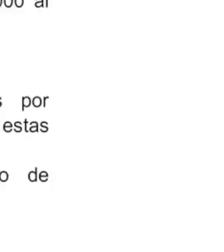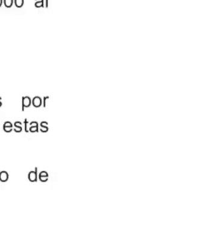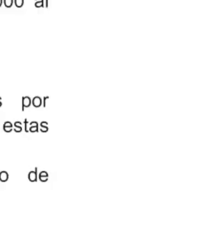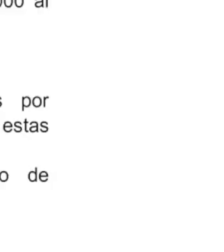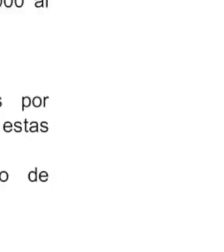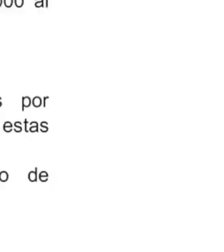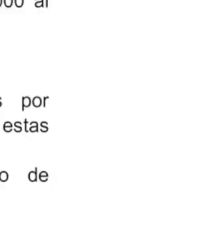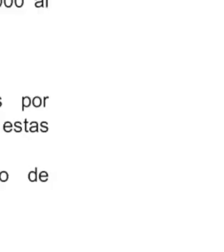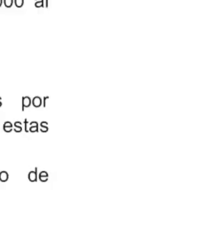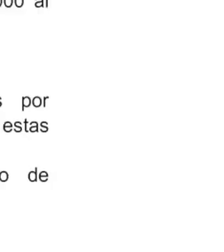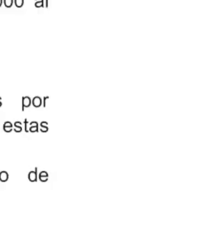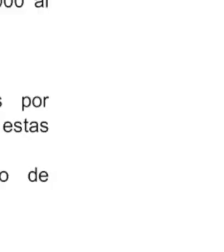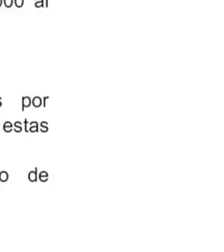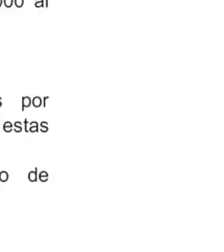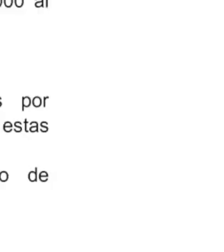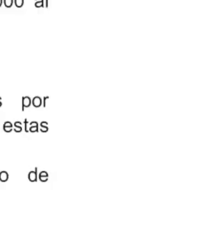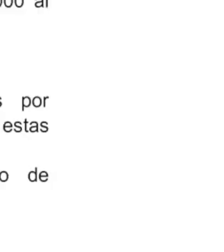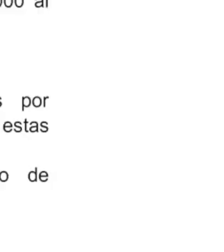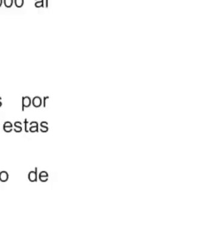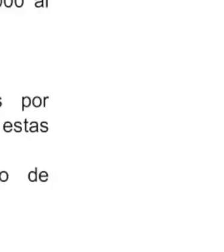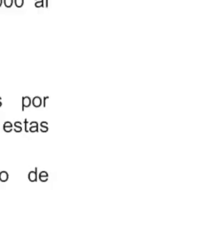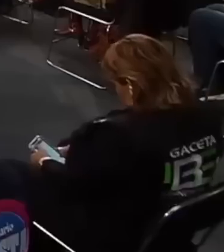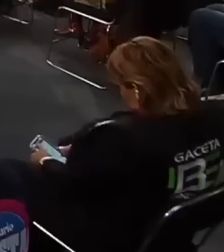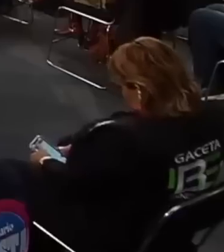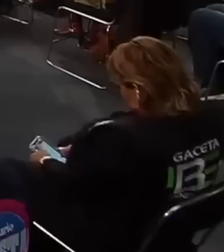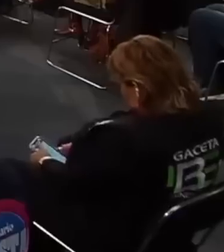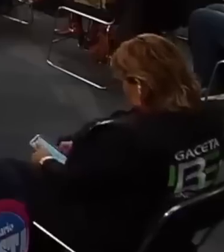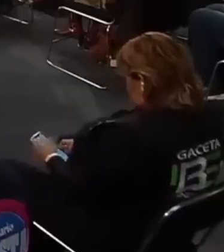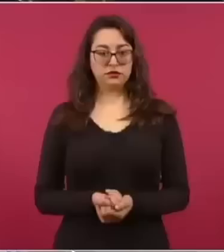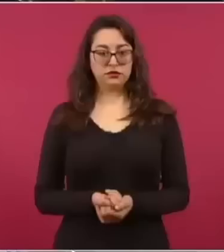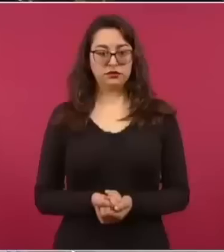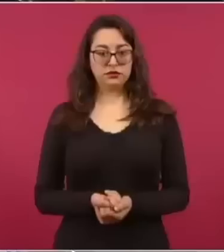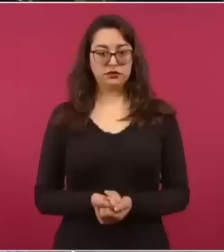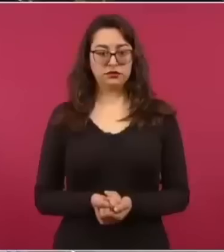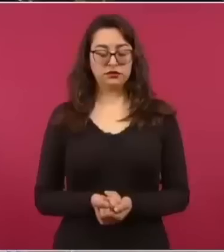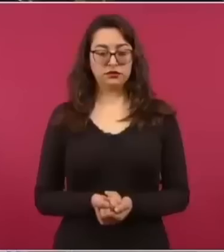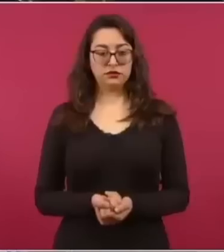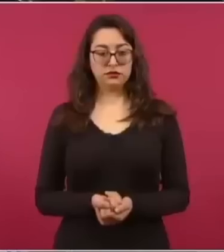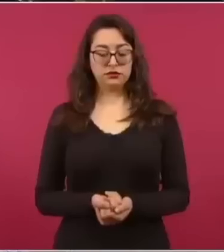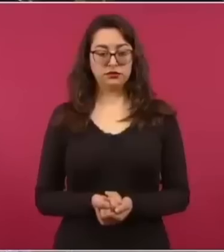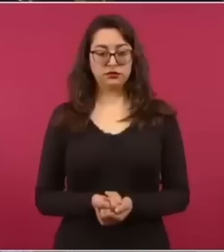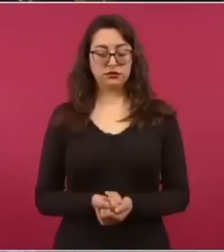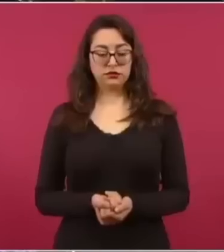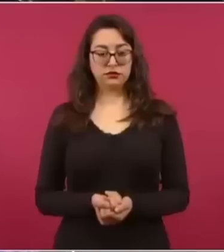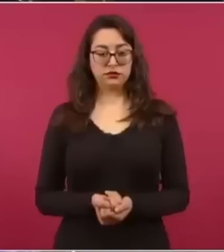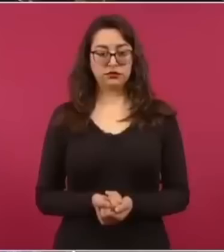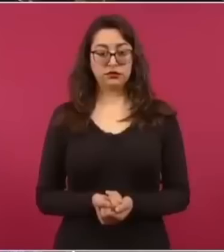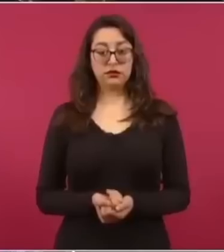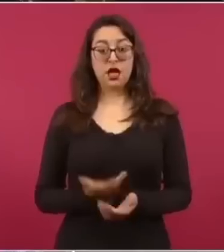para ministros jubilados, un estímulo por antigüedad